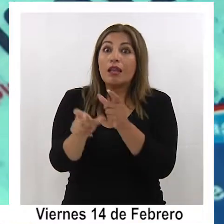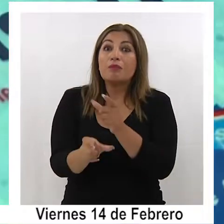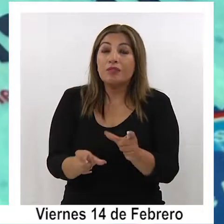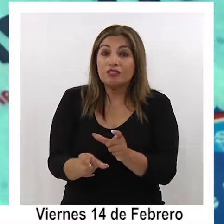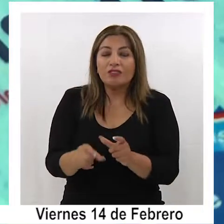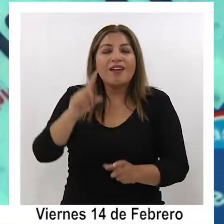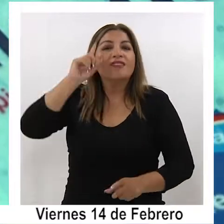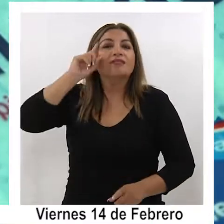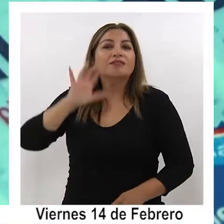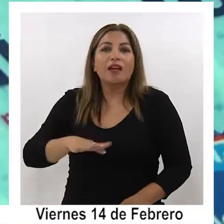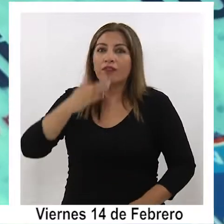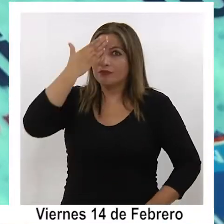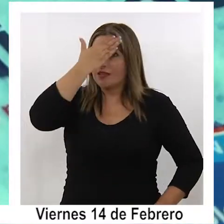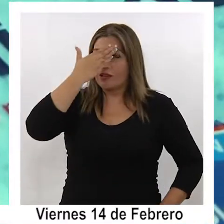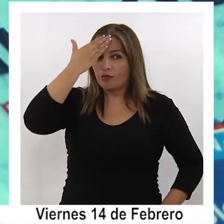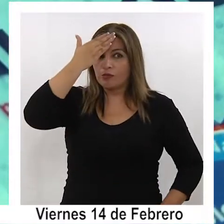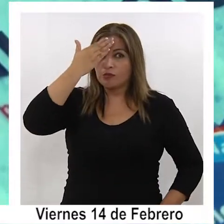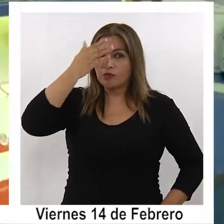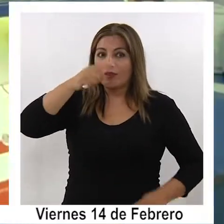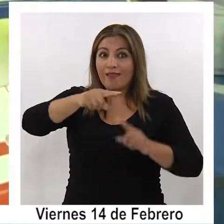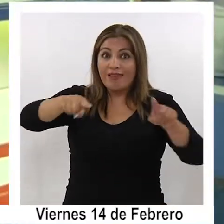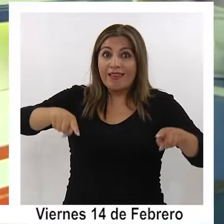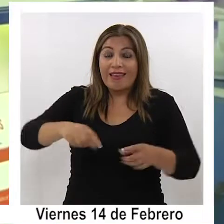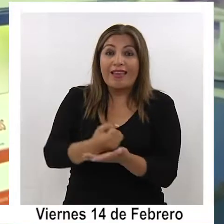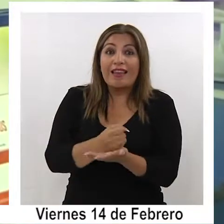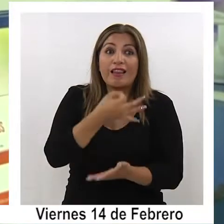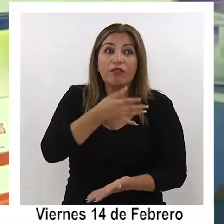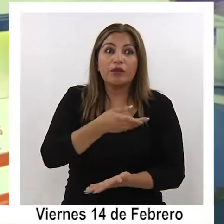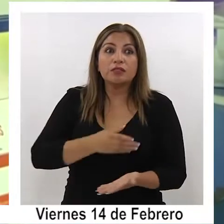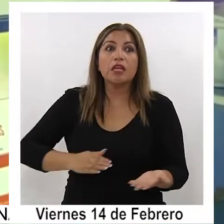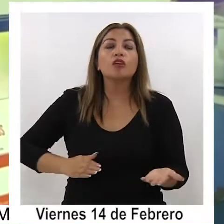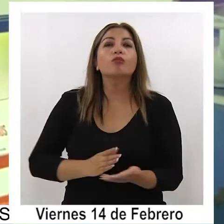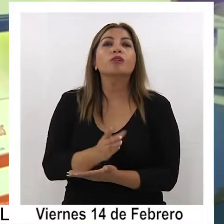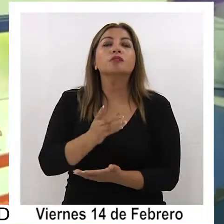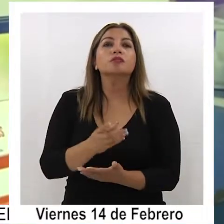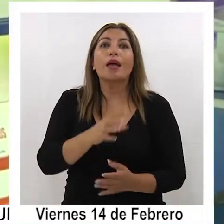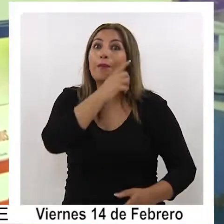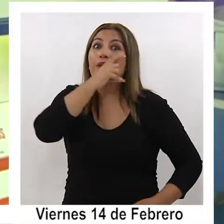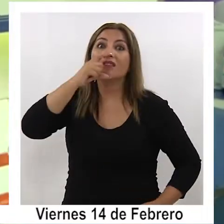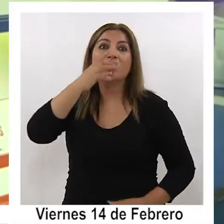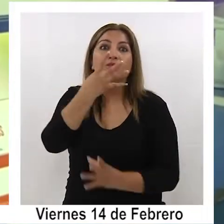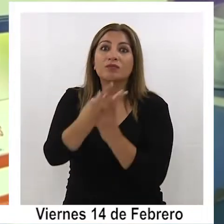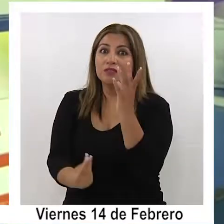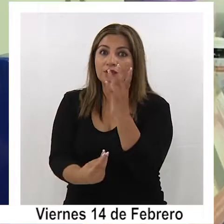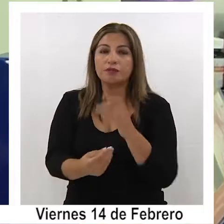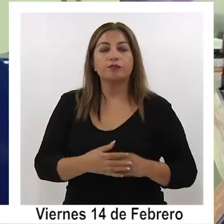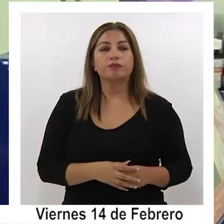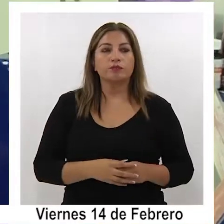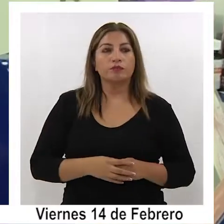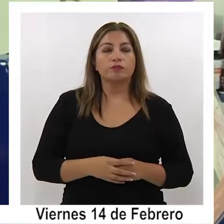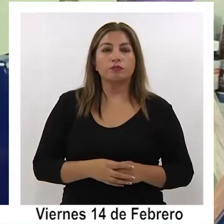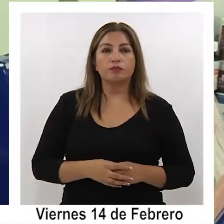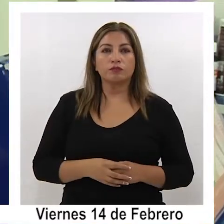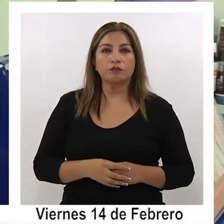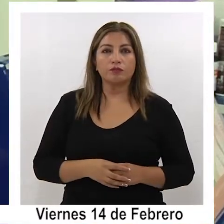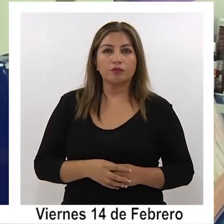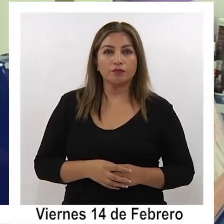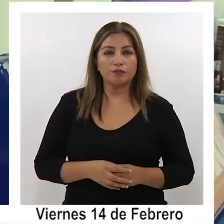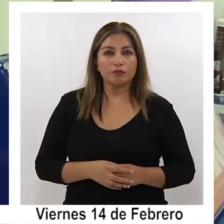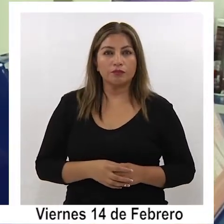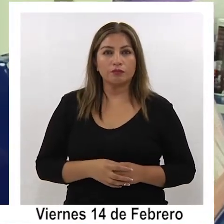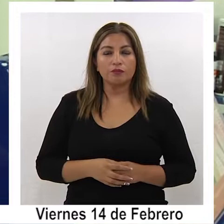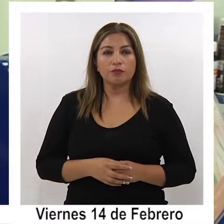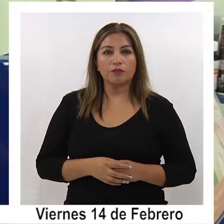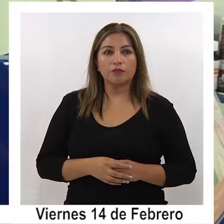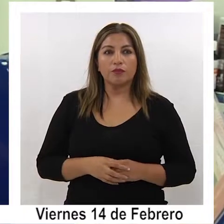ajena a esta preocupación y en las farmacias locales empiezan a escasear las mascarillas. Esto nos pilló